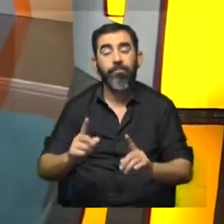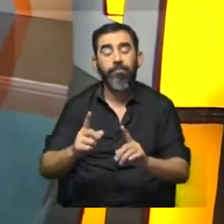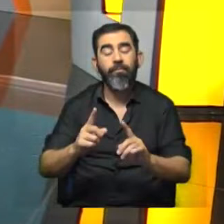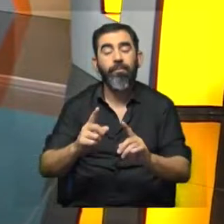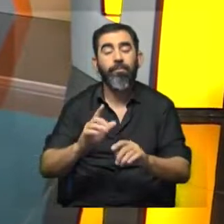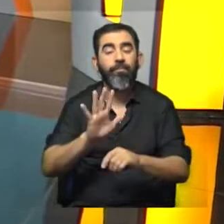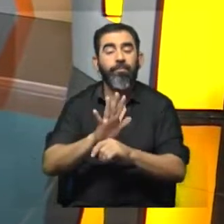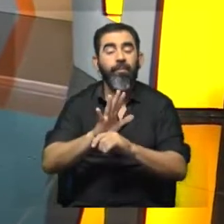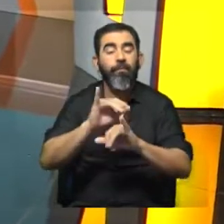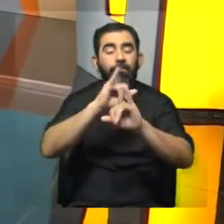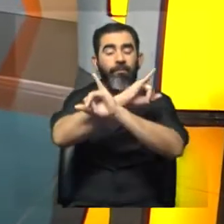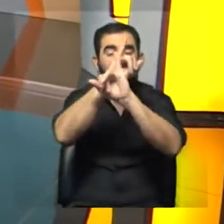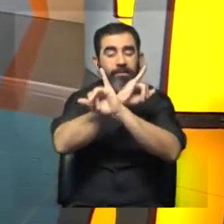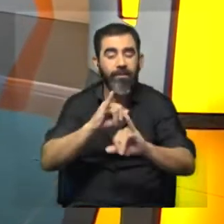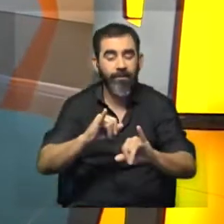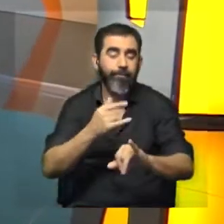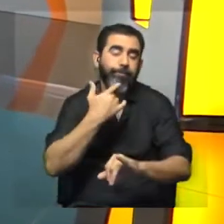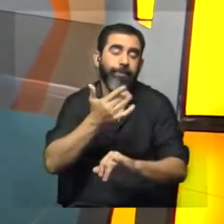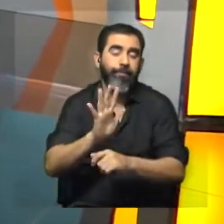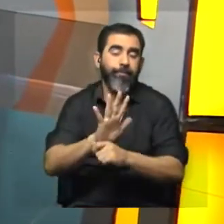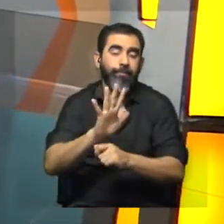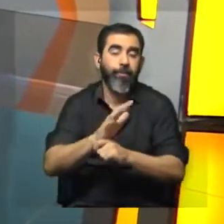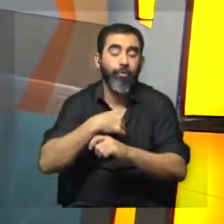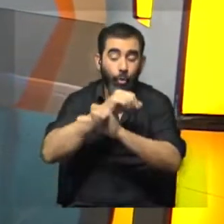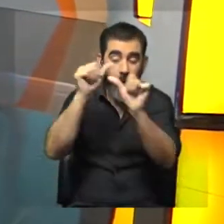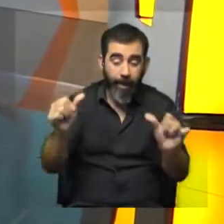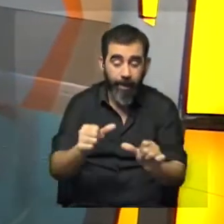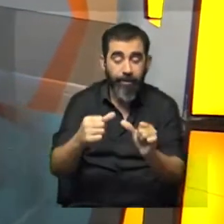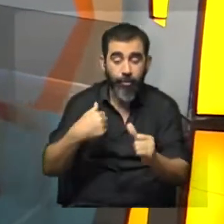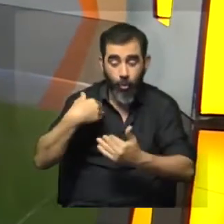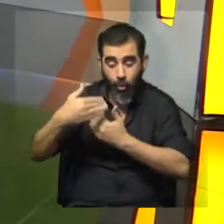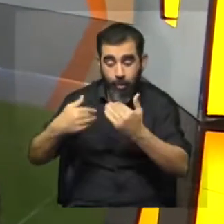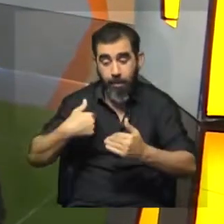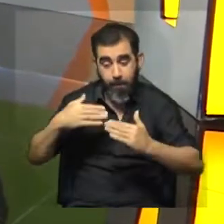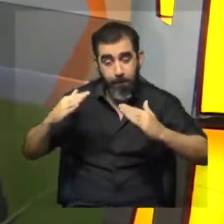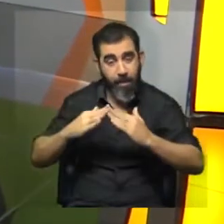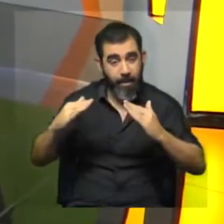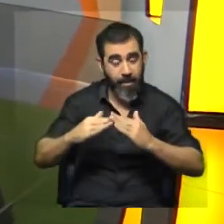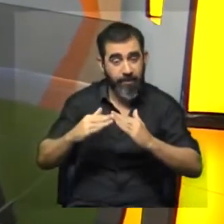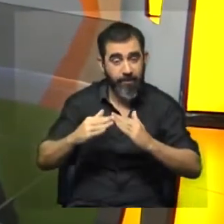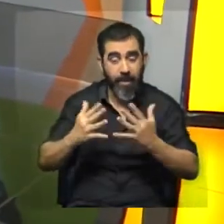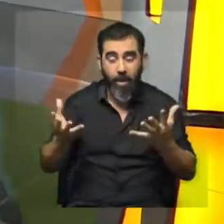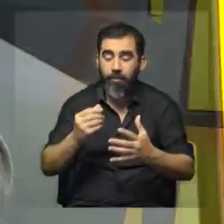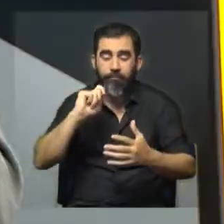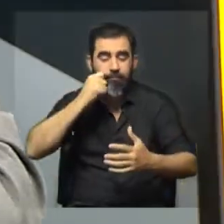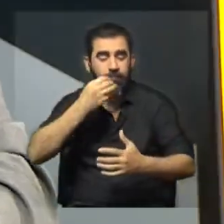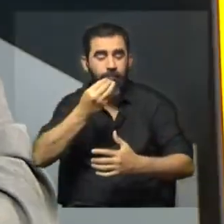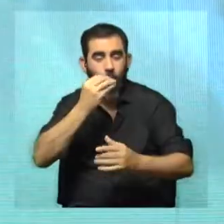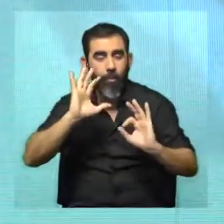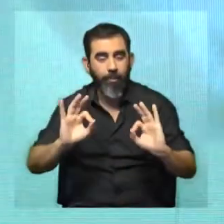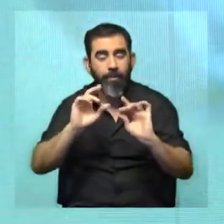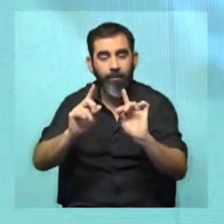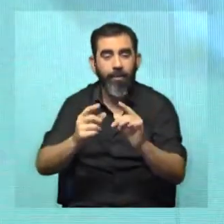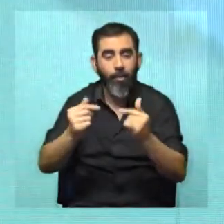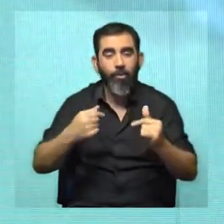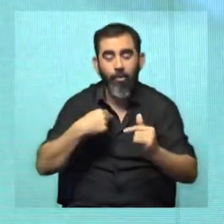felicidad, porque creo que esa es la palabra, ¿no? Decir, bueno, hice esto, lo procesé desde cero y bueno, quedó rico y lo estamos comiendo. Sí, el amor comiendo, propio, ¿no?, de las